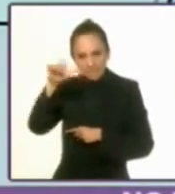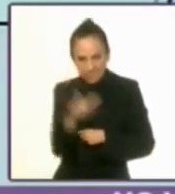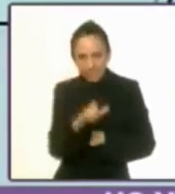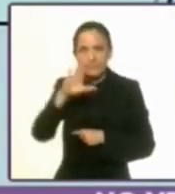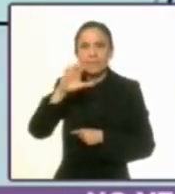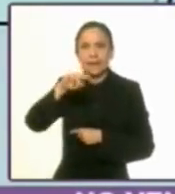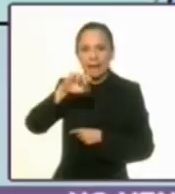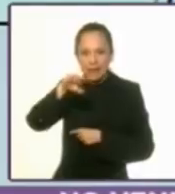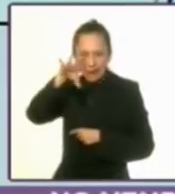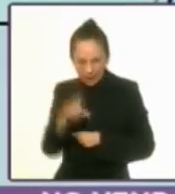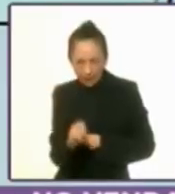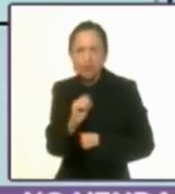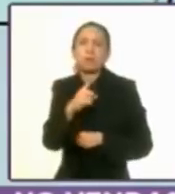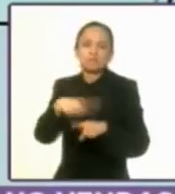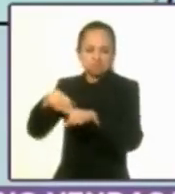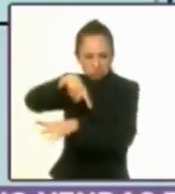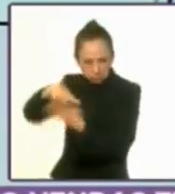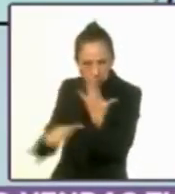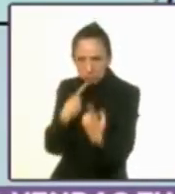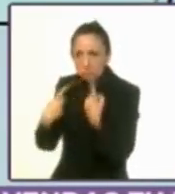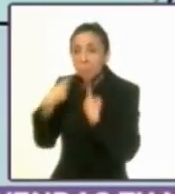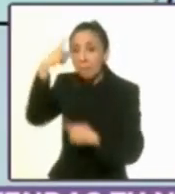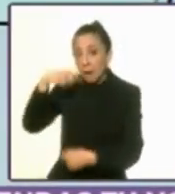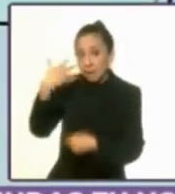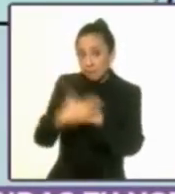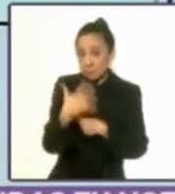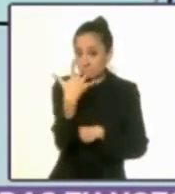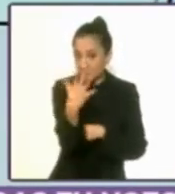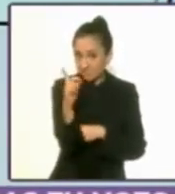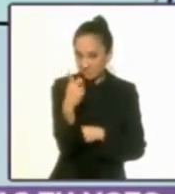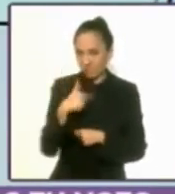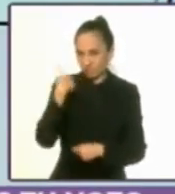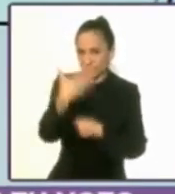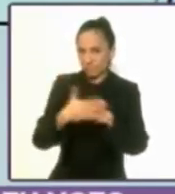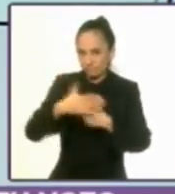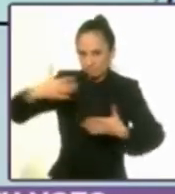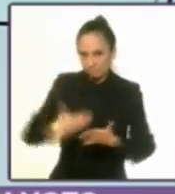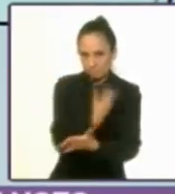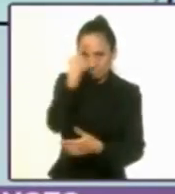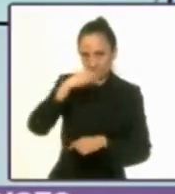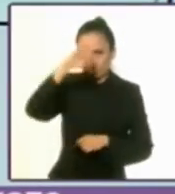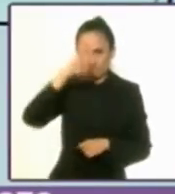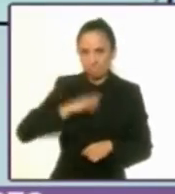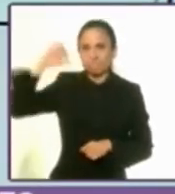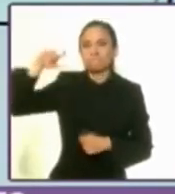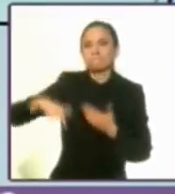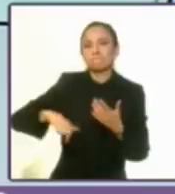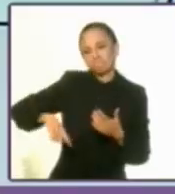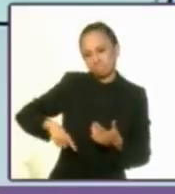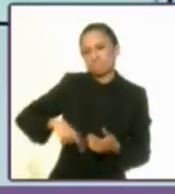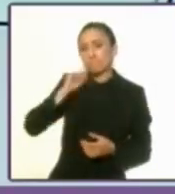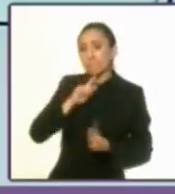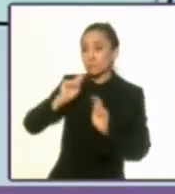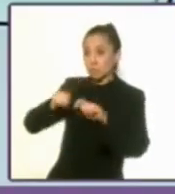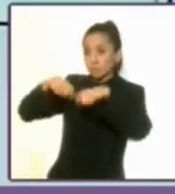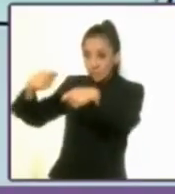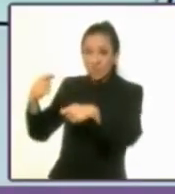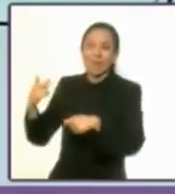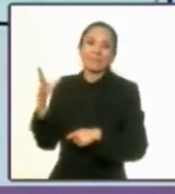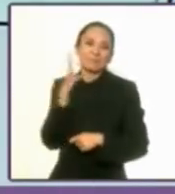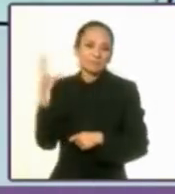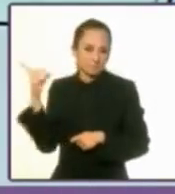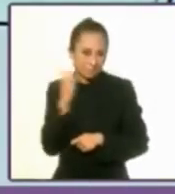desde ahora para que el 5 de diciembre cuando llegue a la jefatura de gobierno enviemos al congreso local una